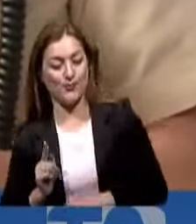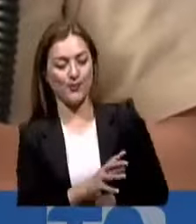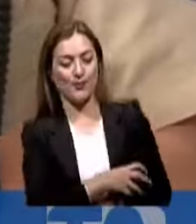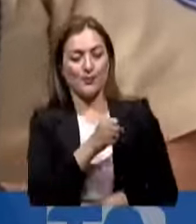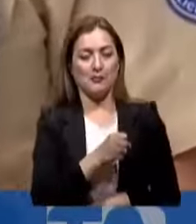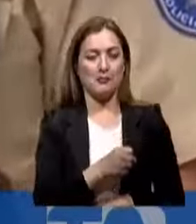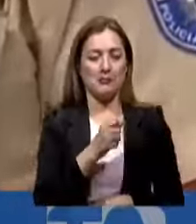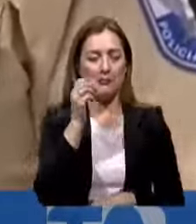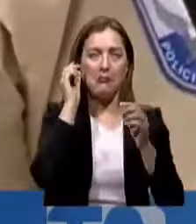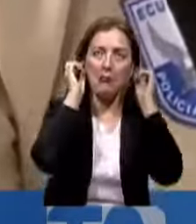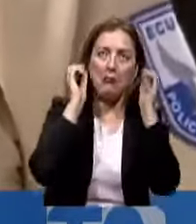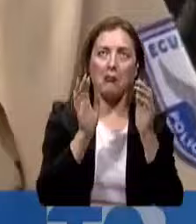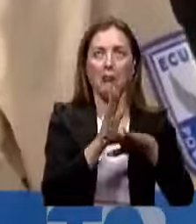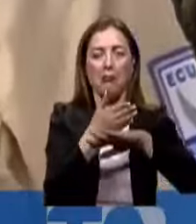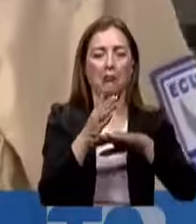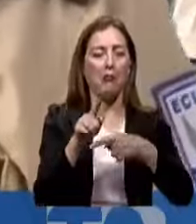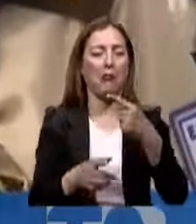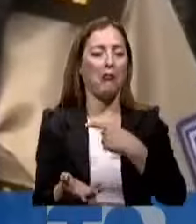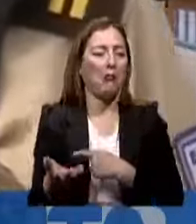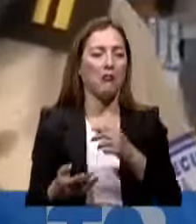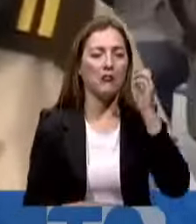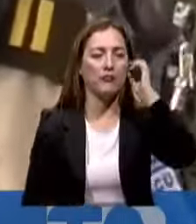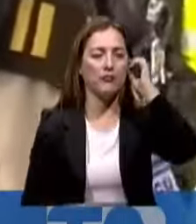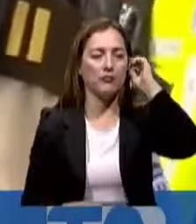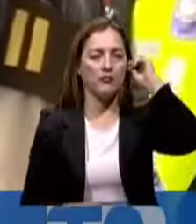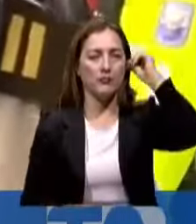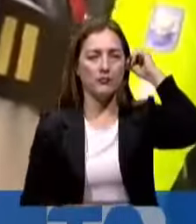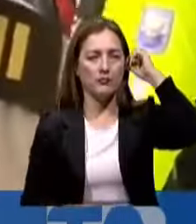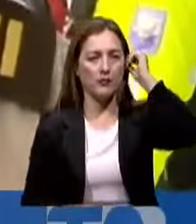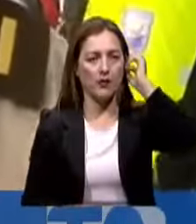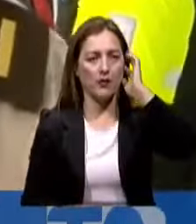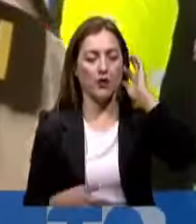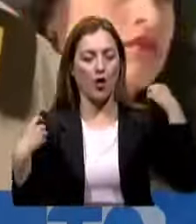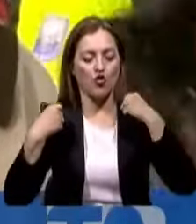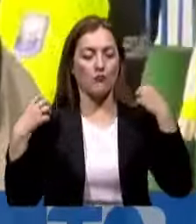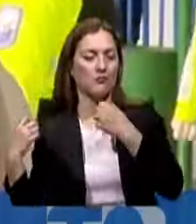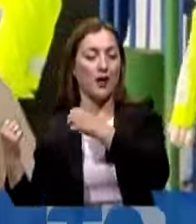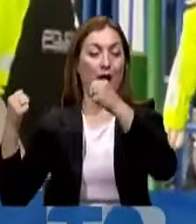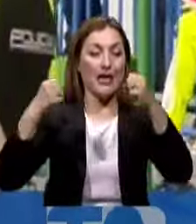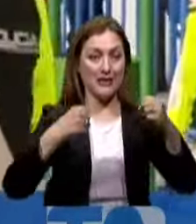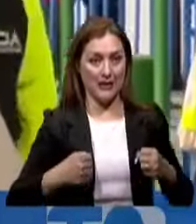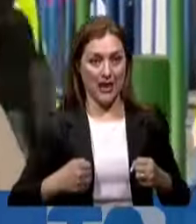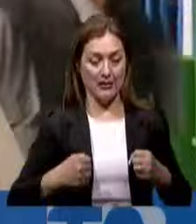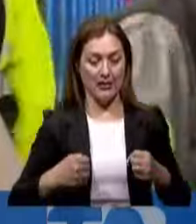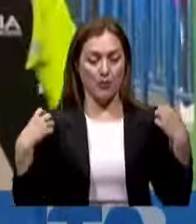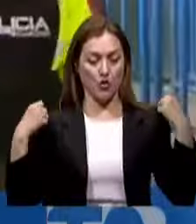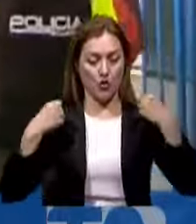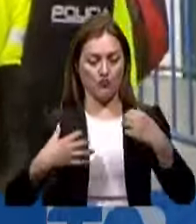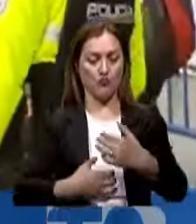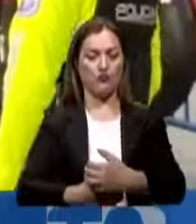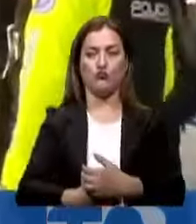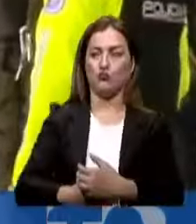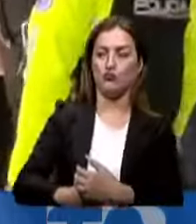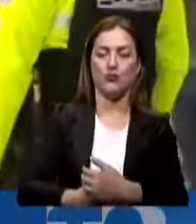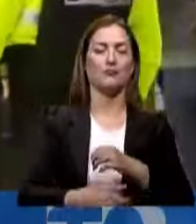las mochilas en la parte posterior para tener un mayor control de las mismas. Así es, ahora esto es el eje preventivo. Finalmente